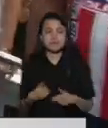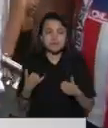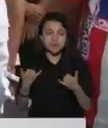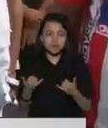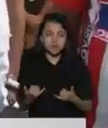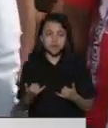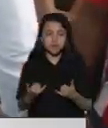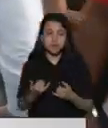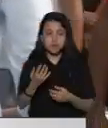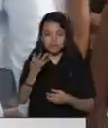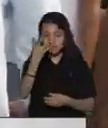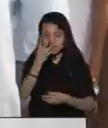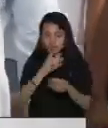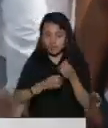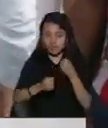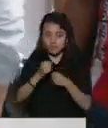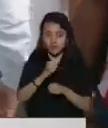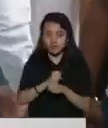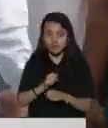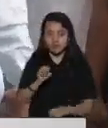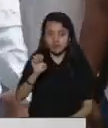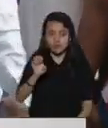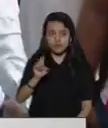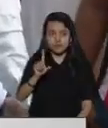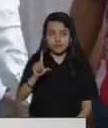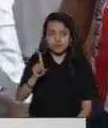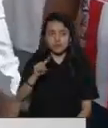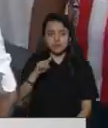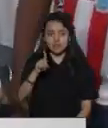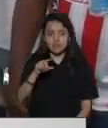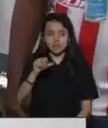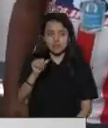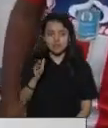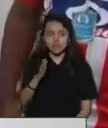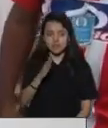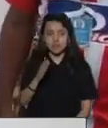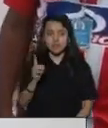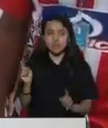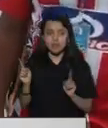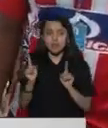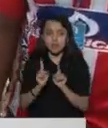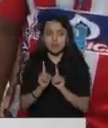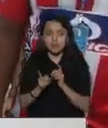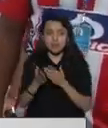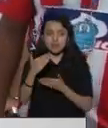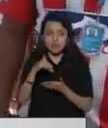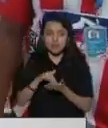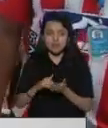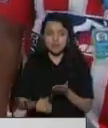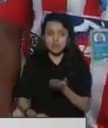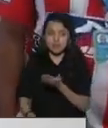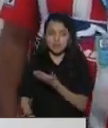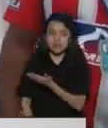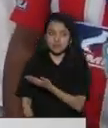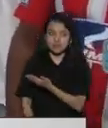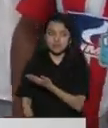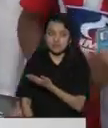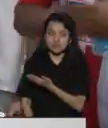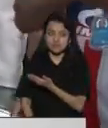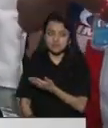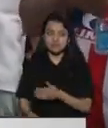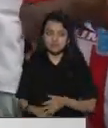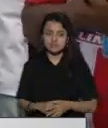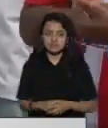de hace 4 años. Elsa Noguera y Eduardo Verano juntos. En 2019, la hoy mandataria le recibía el cargo